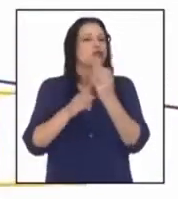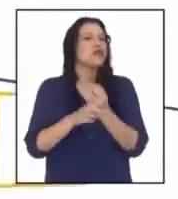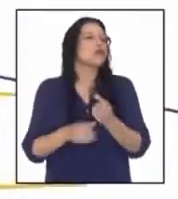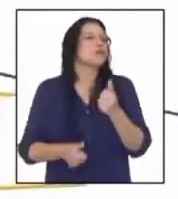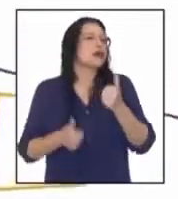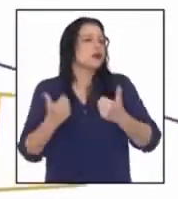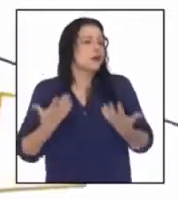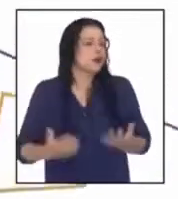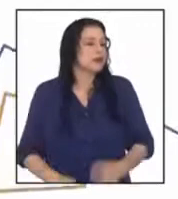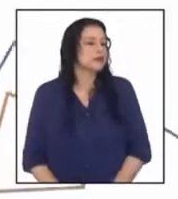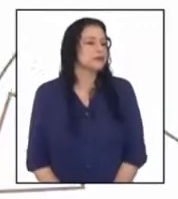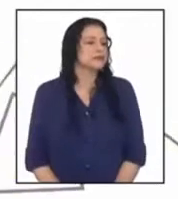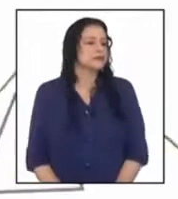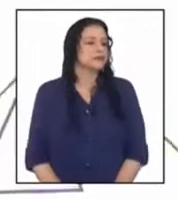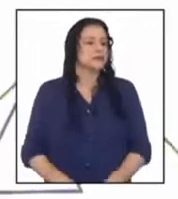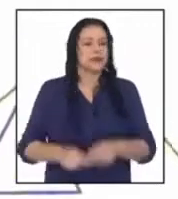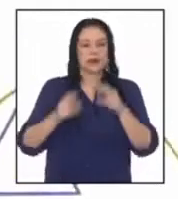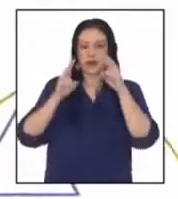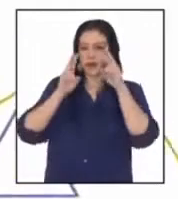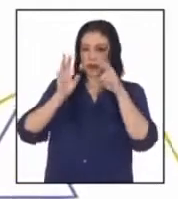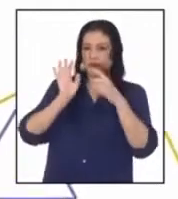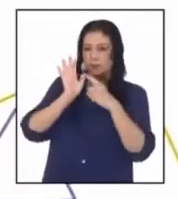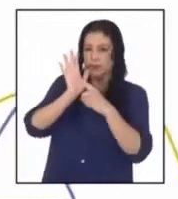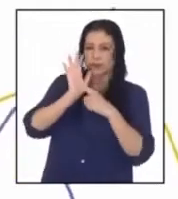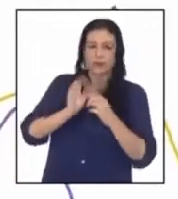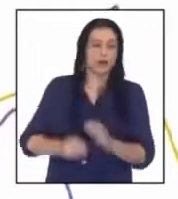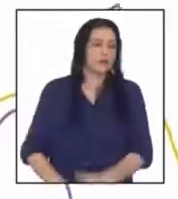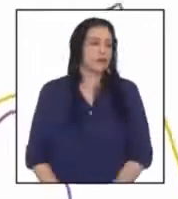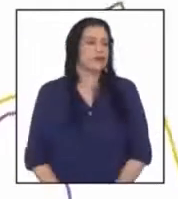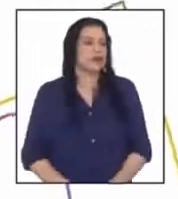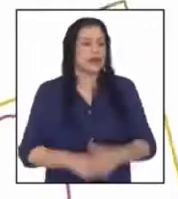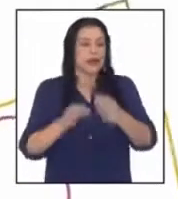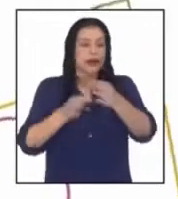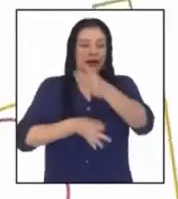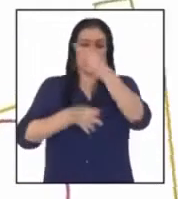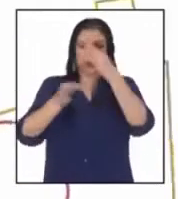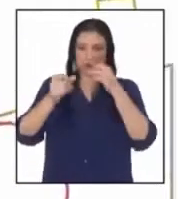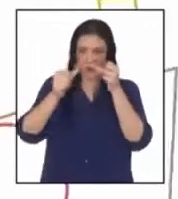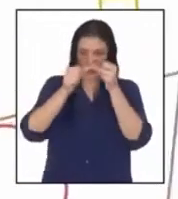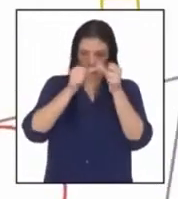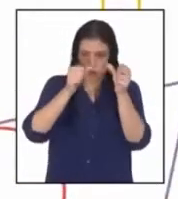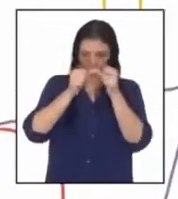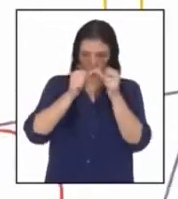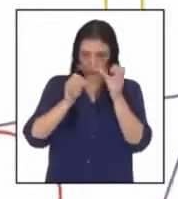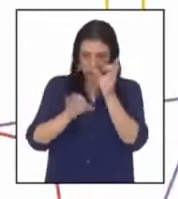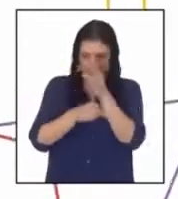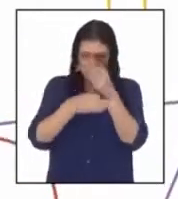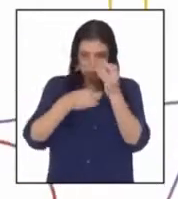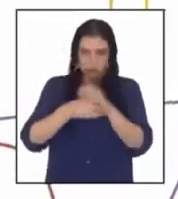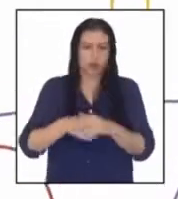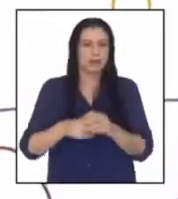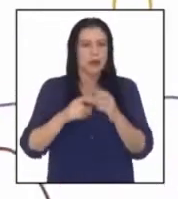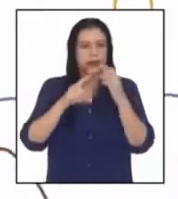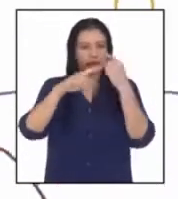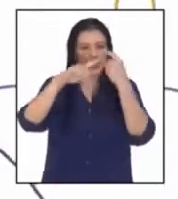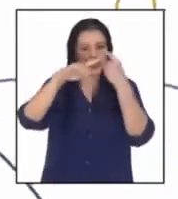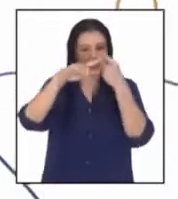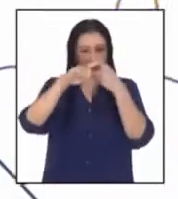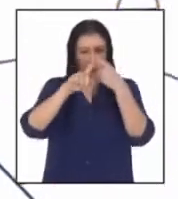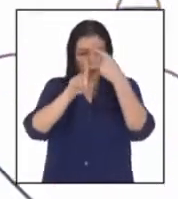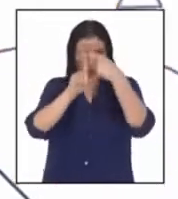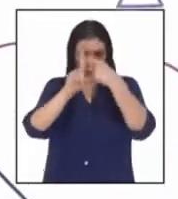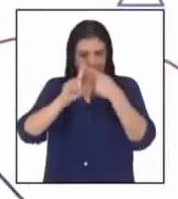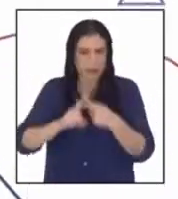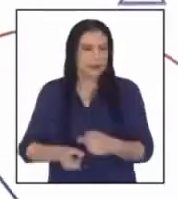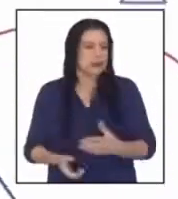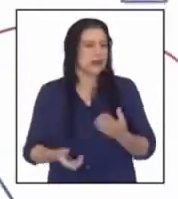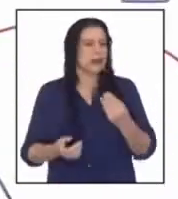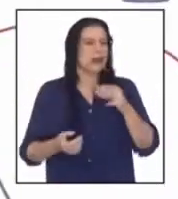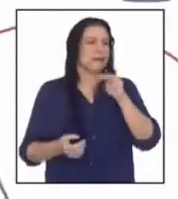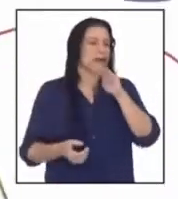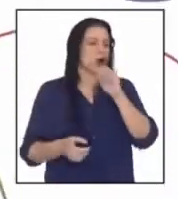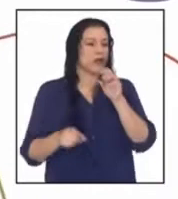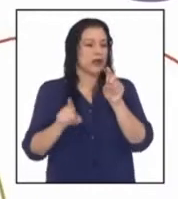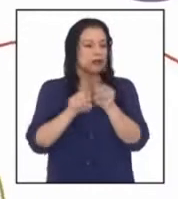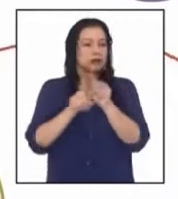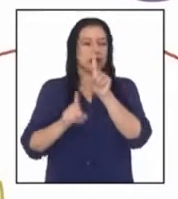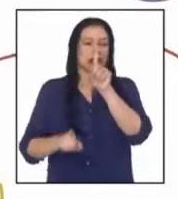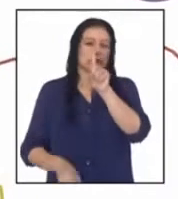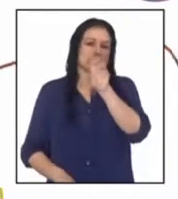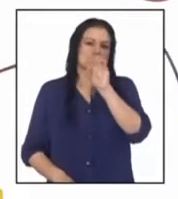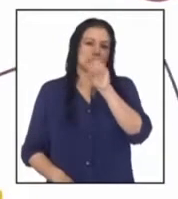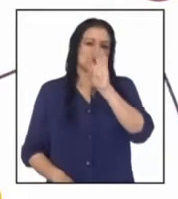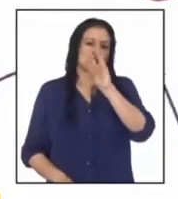datos agrupados es la que se muestra. Reemplazamos los datos en dicha fórmula y operando tenemos que la moda es igual a